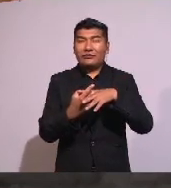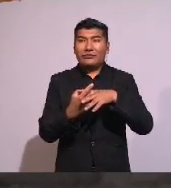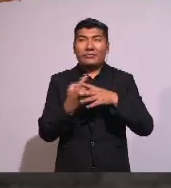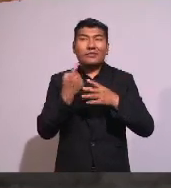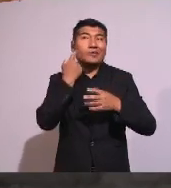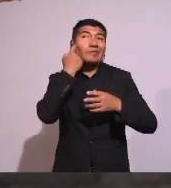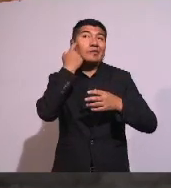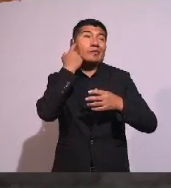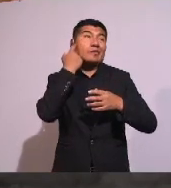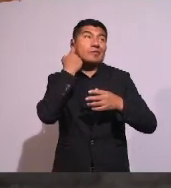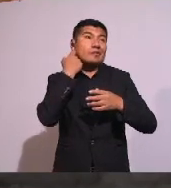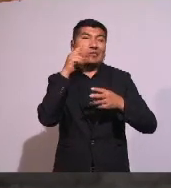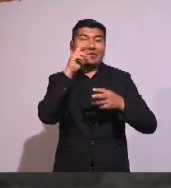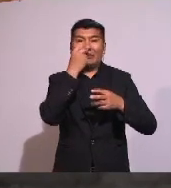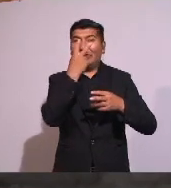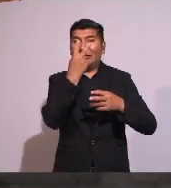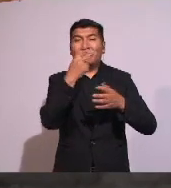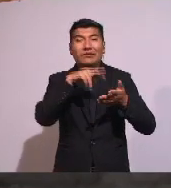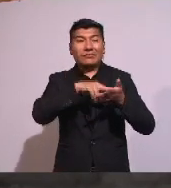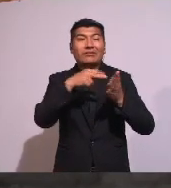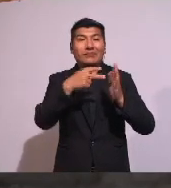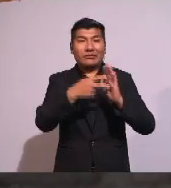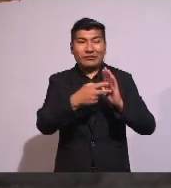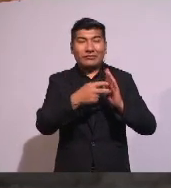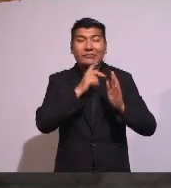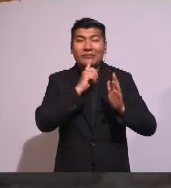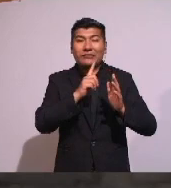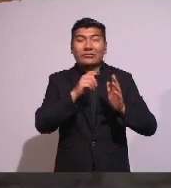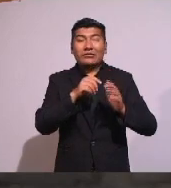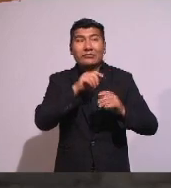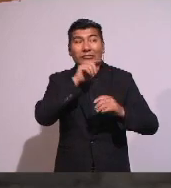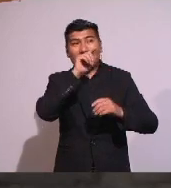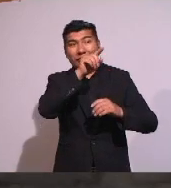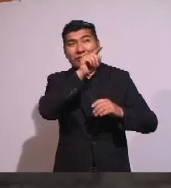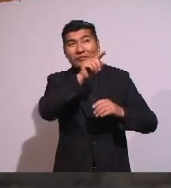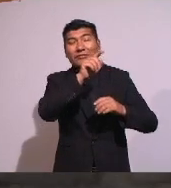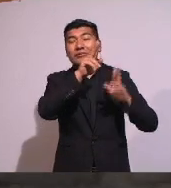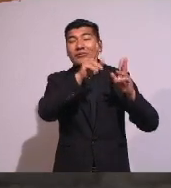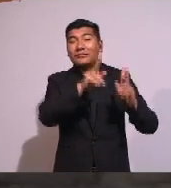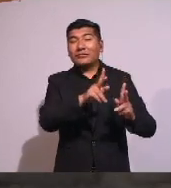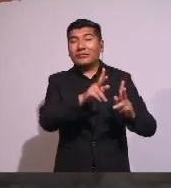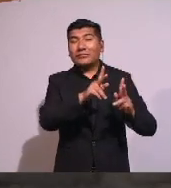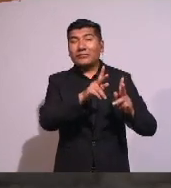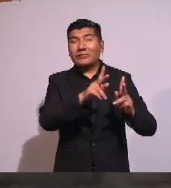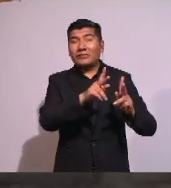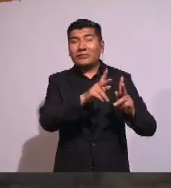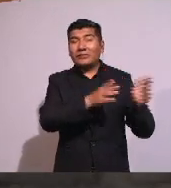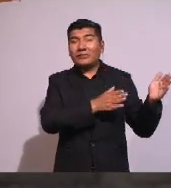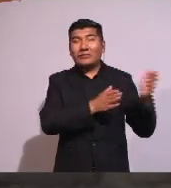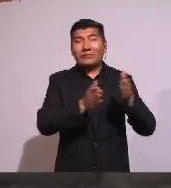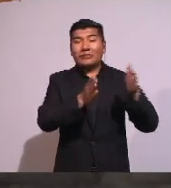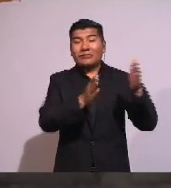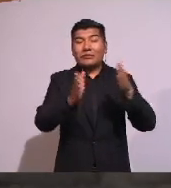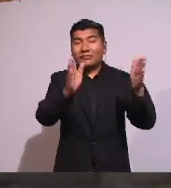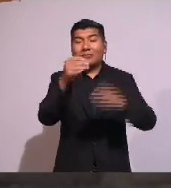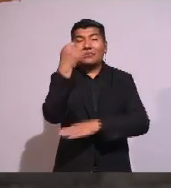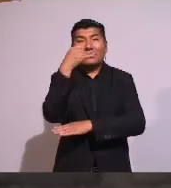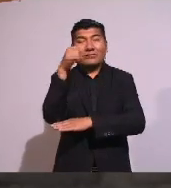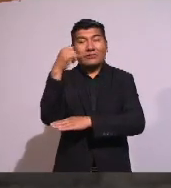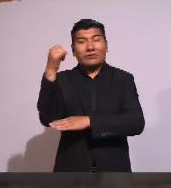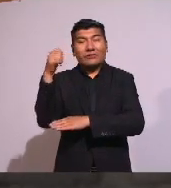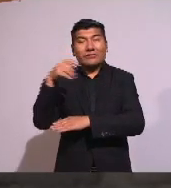Fingir no notarlo significa ser como aquel levita que en el camino de Jerusalén a